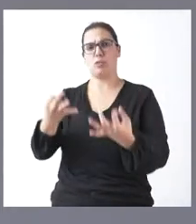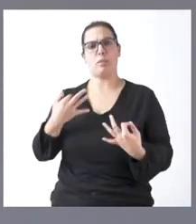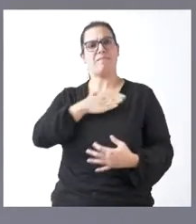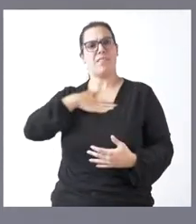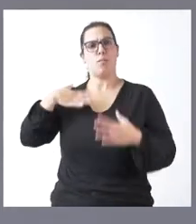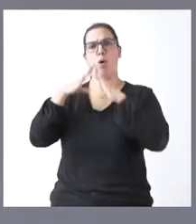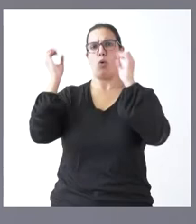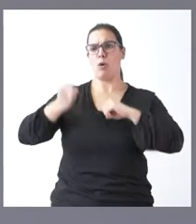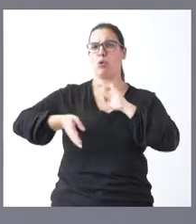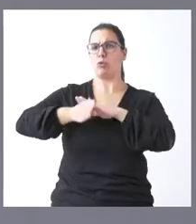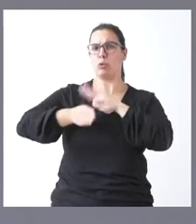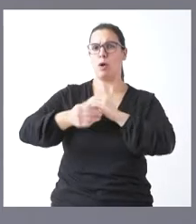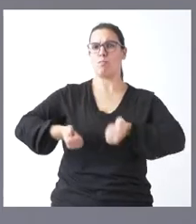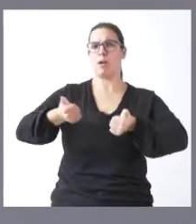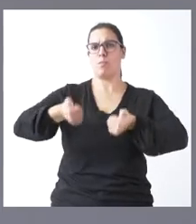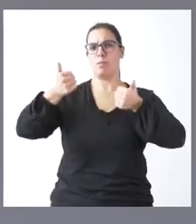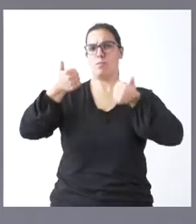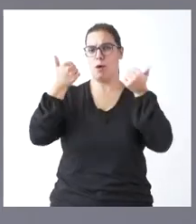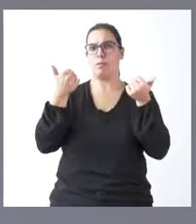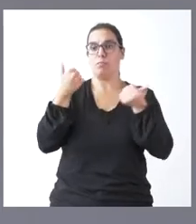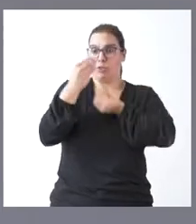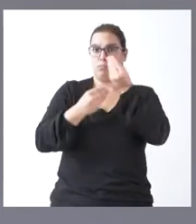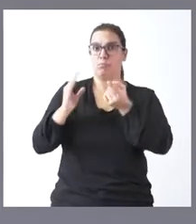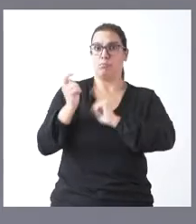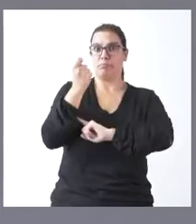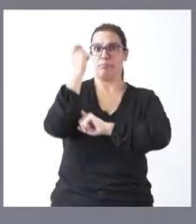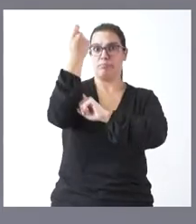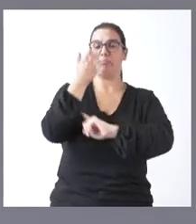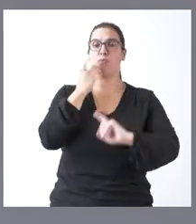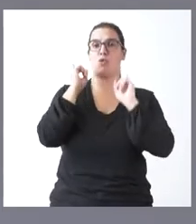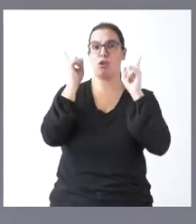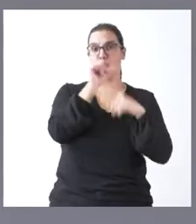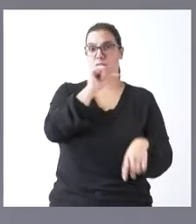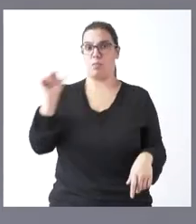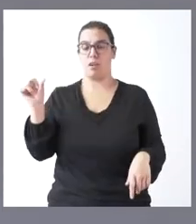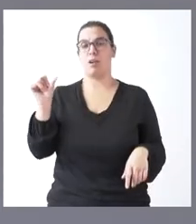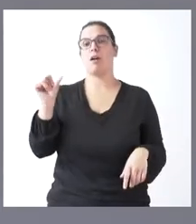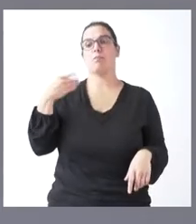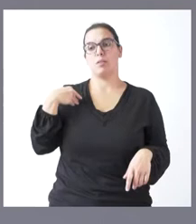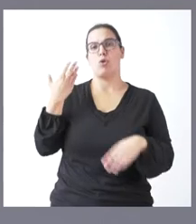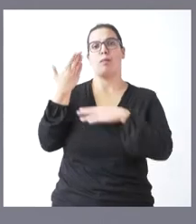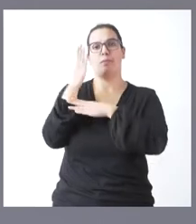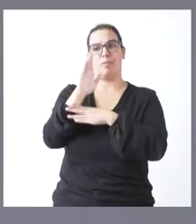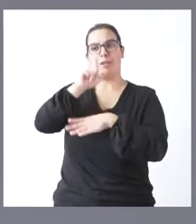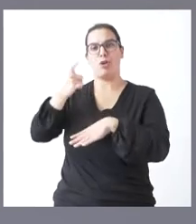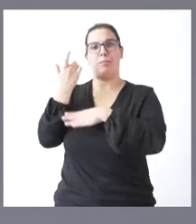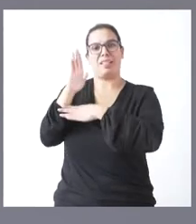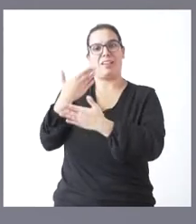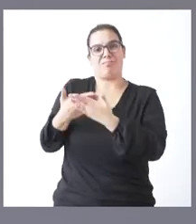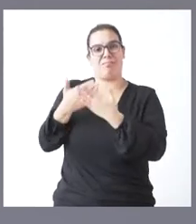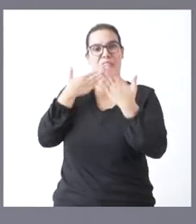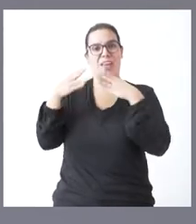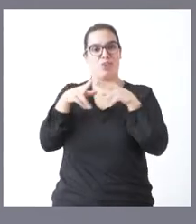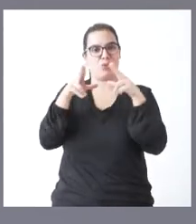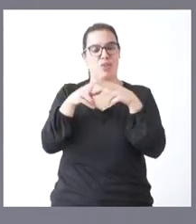a acuerdos Y en este caso sumando acuerdos del diálogo social como es este el caso con los representantes legítimos de ese diálogo social